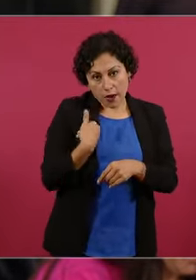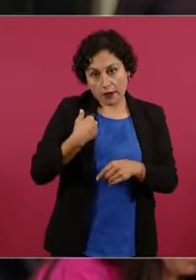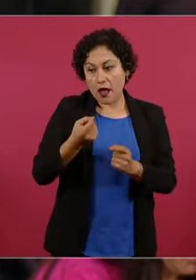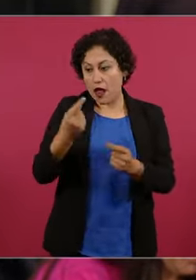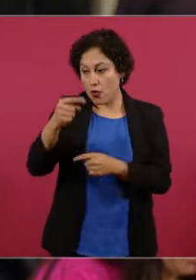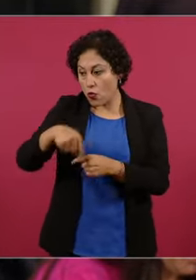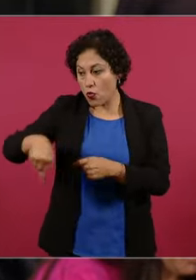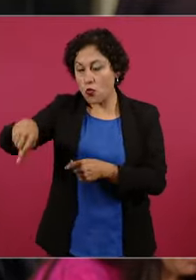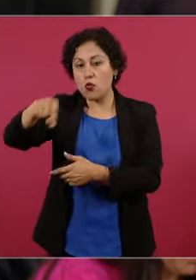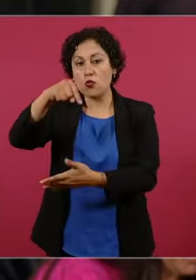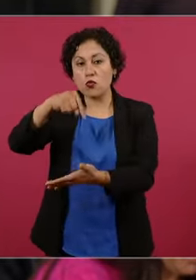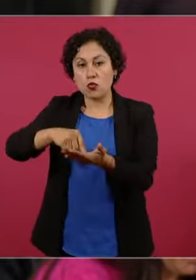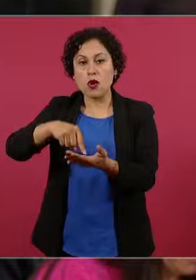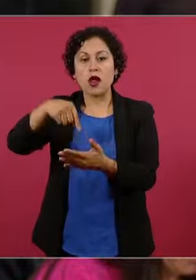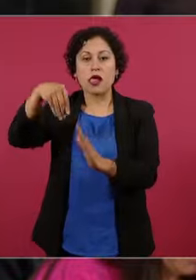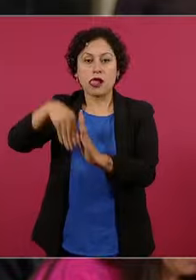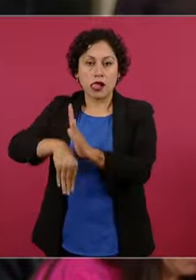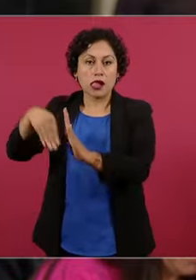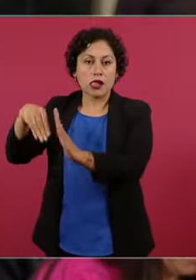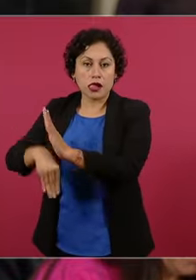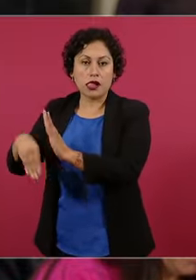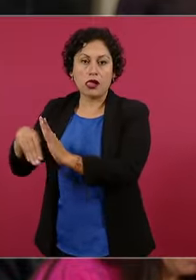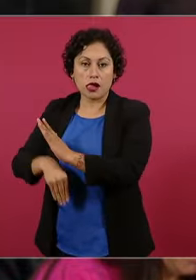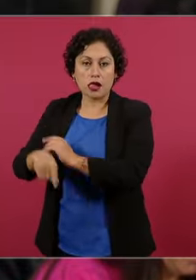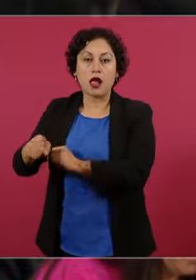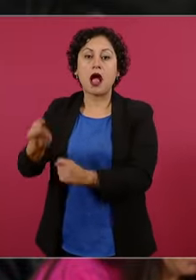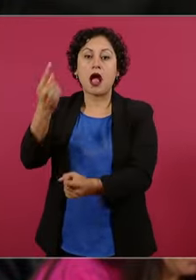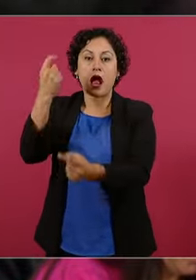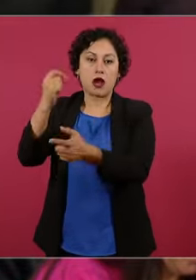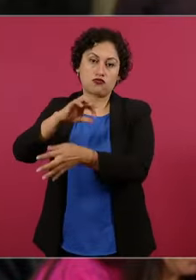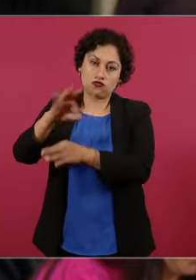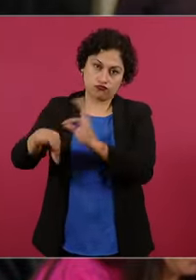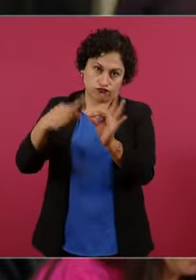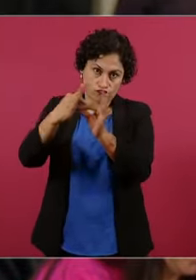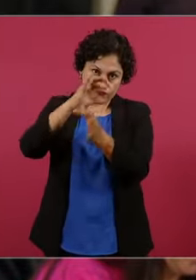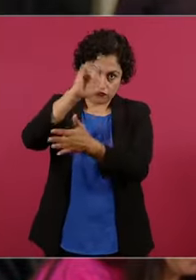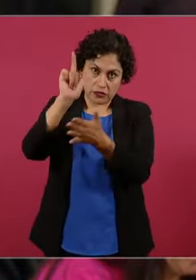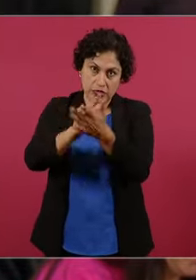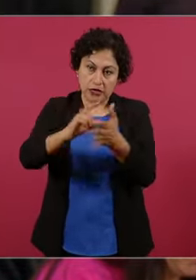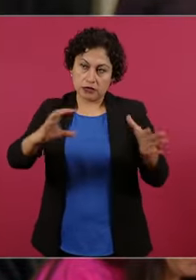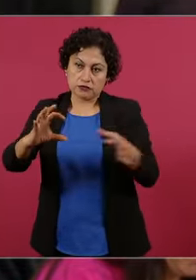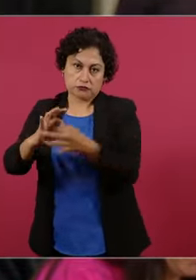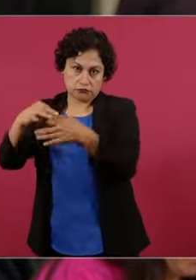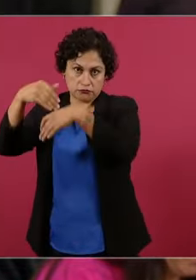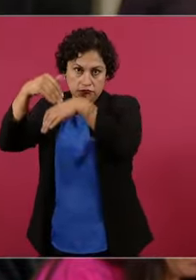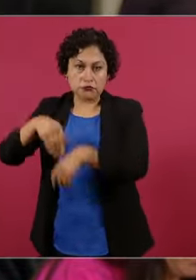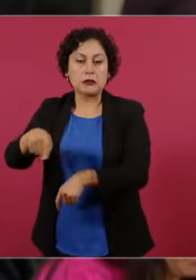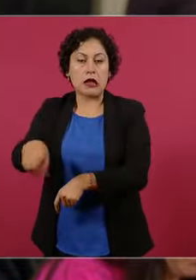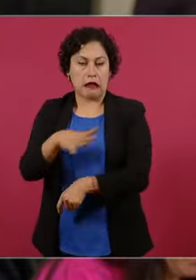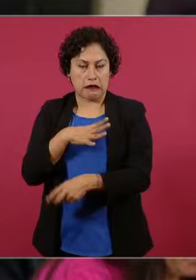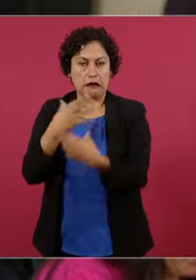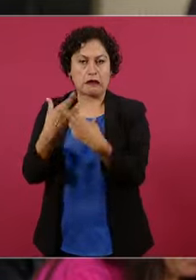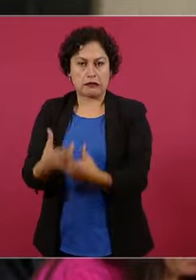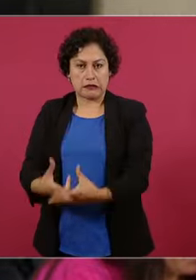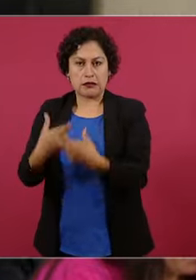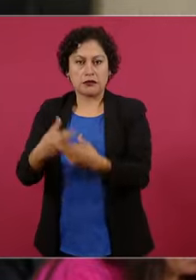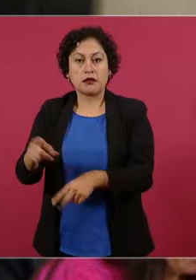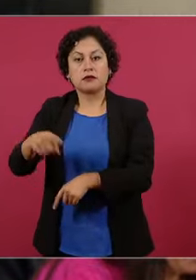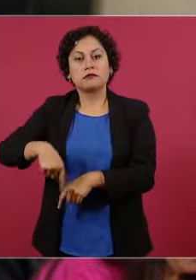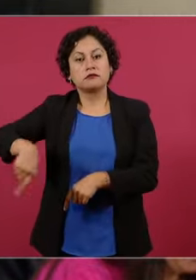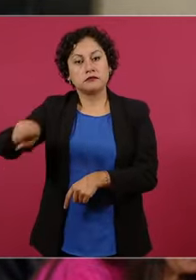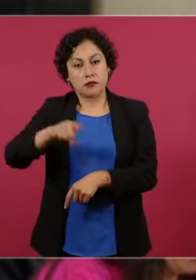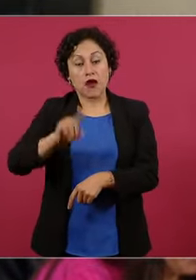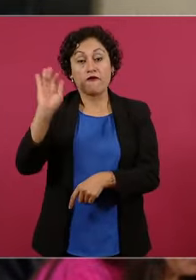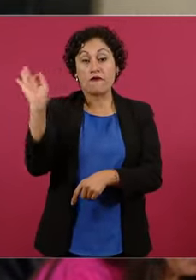quebraron, algunas que están legalmente constituidas y que tienen solvencia económica. Y hay un recurso del gobierno federal que está ahí detenido en Hacienda y que